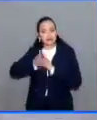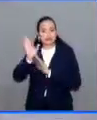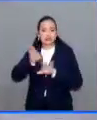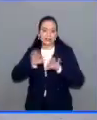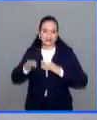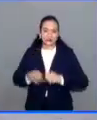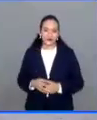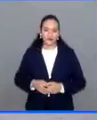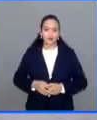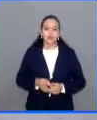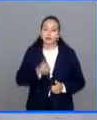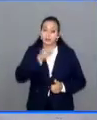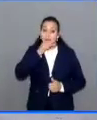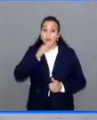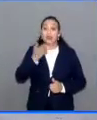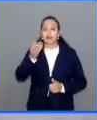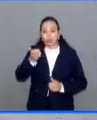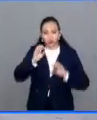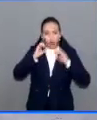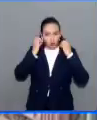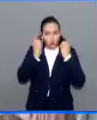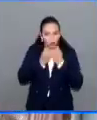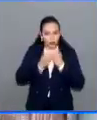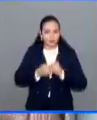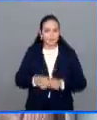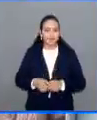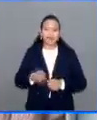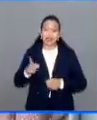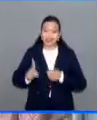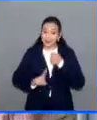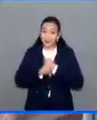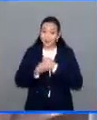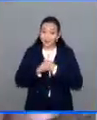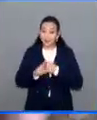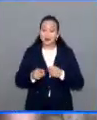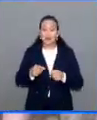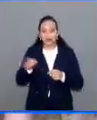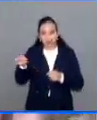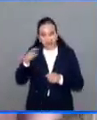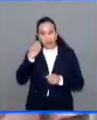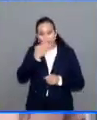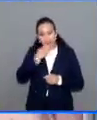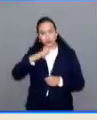remarcó la organización, los problemas de difusión y valoración en las